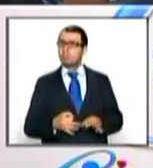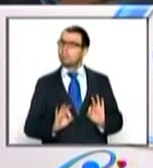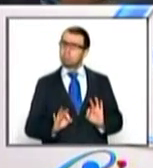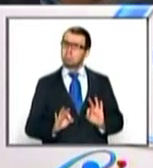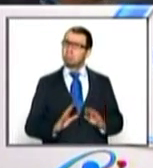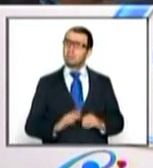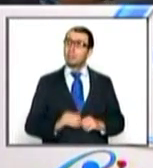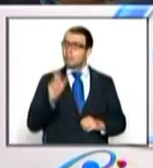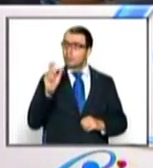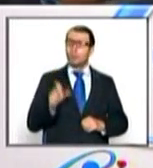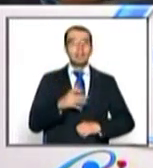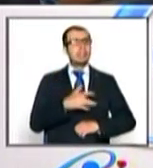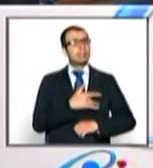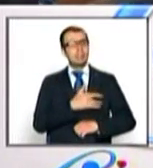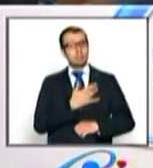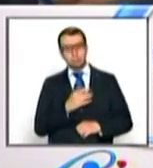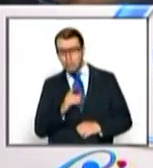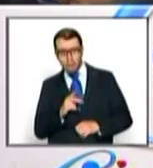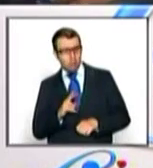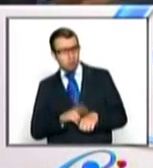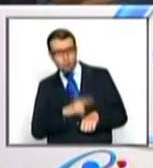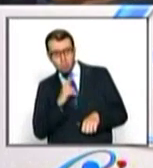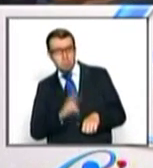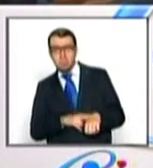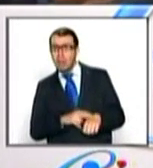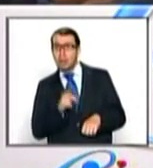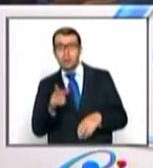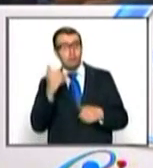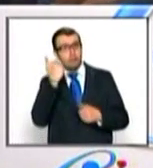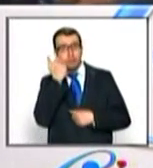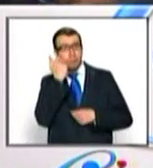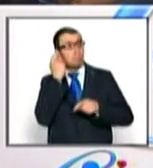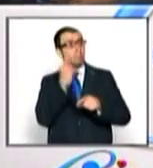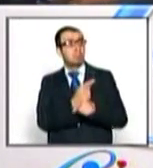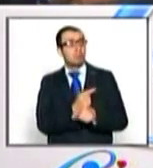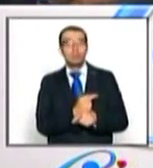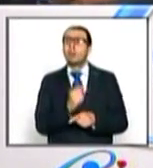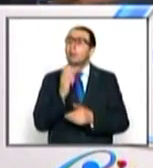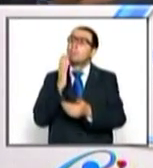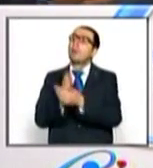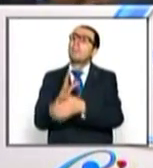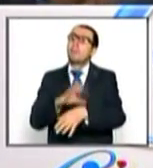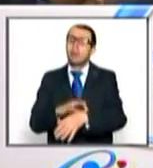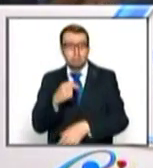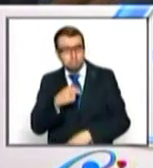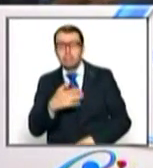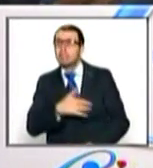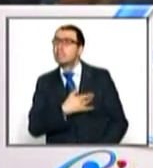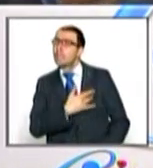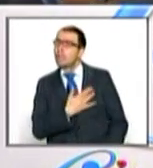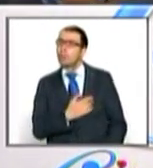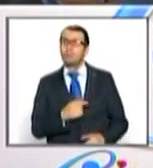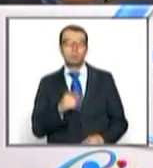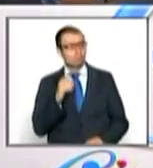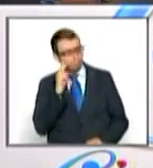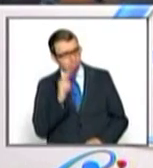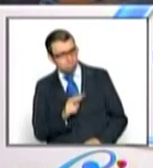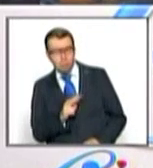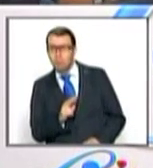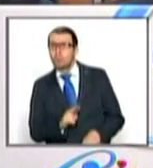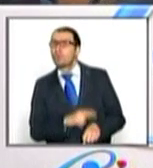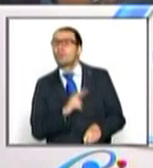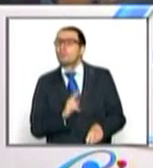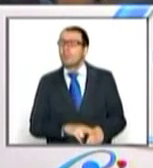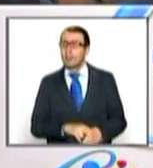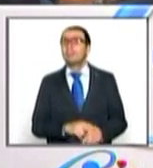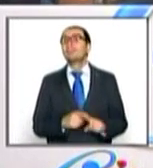manifestar síntomas que no orientan hacia ninguna enfermedad y que si usted va al médico le va a decir usted no tiene nada, tranquilo, pero que en realidad hay procesos que están haciéndonos enfermar. Por